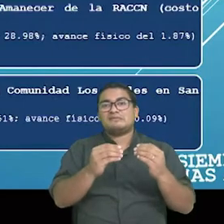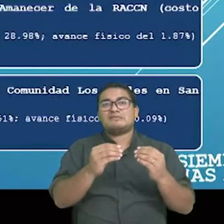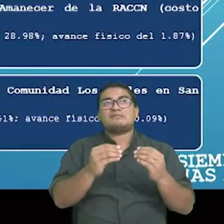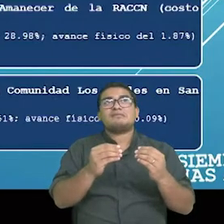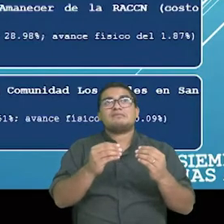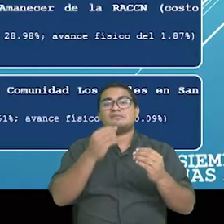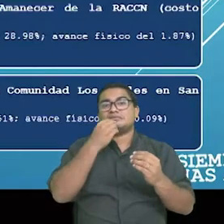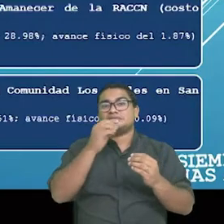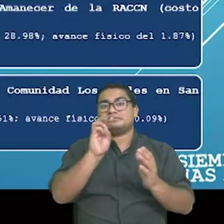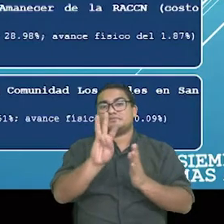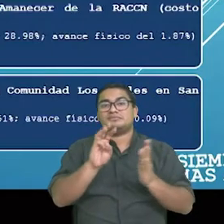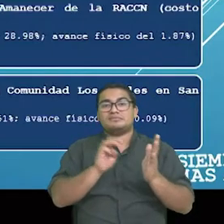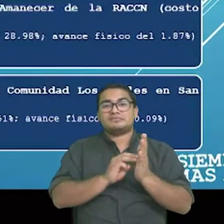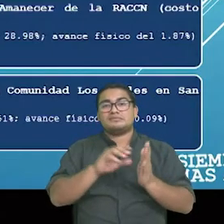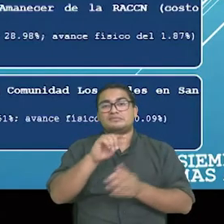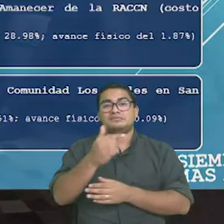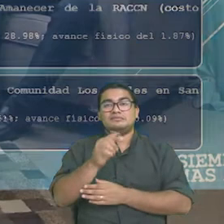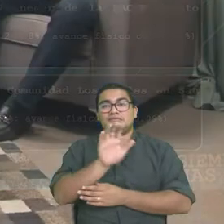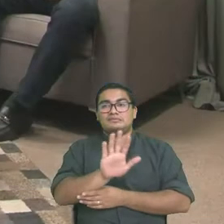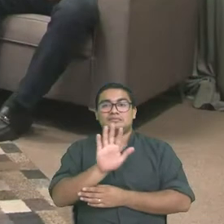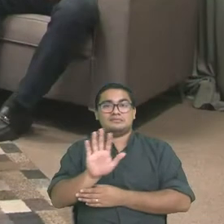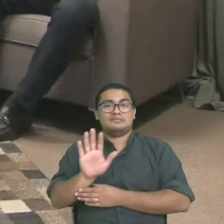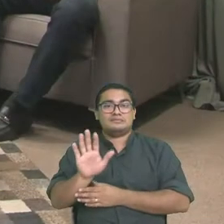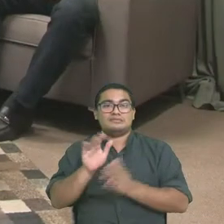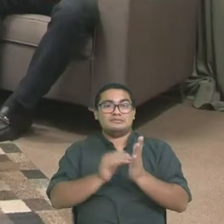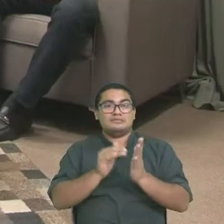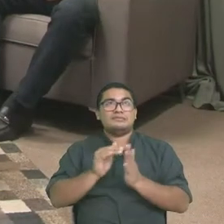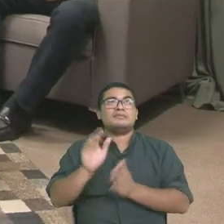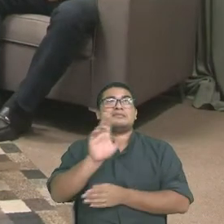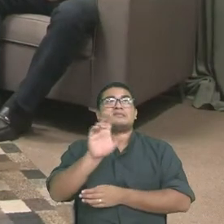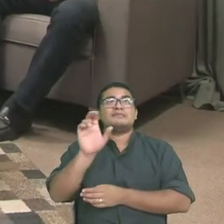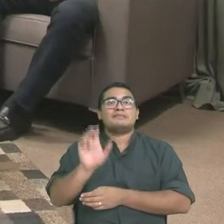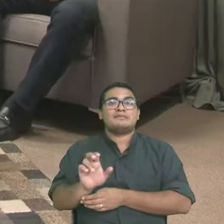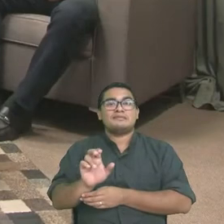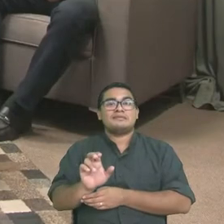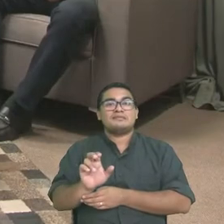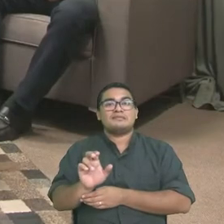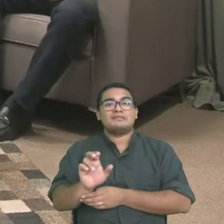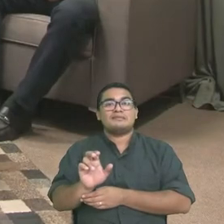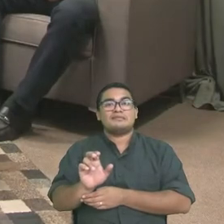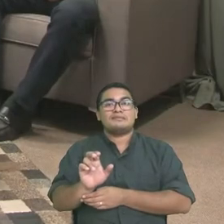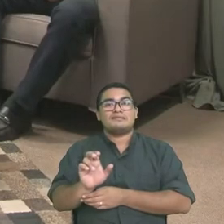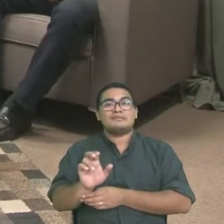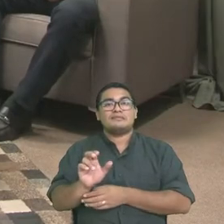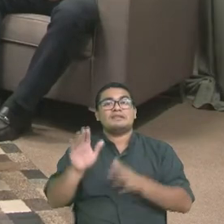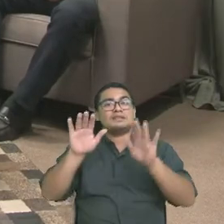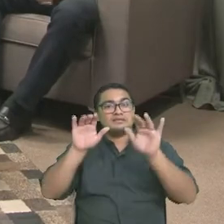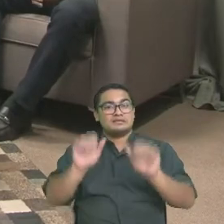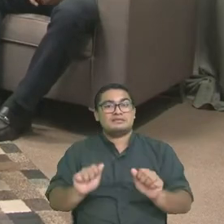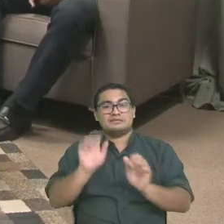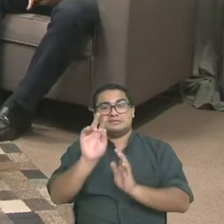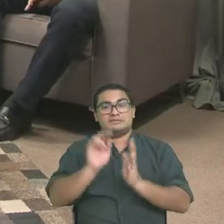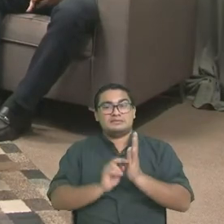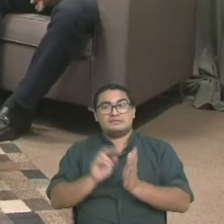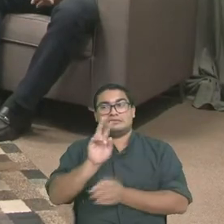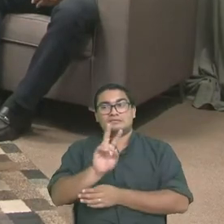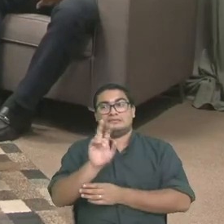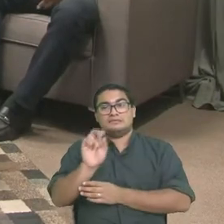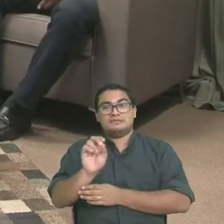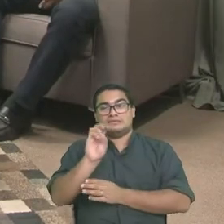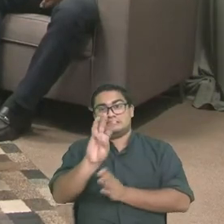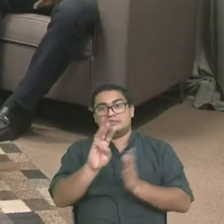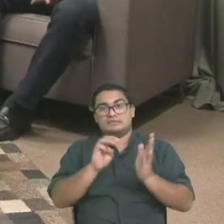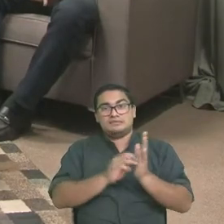con 3.755 millones de Córdoba. Ya lo vemos en el 2020 y saltamos de